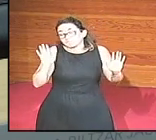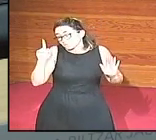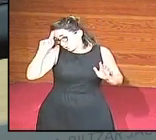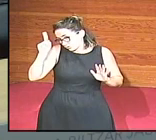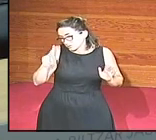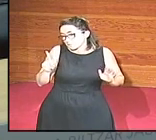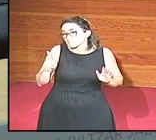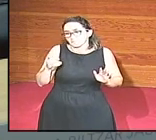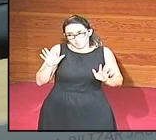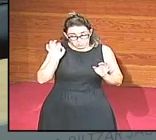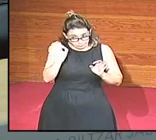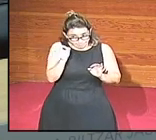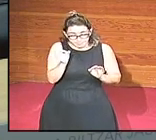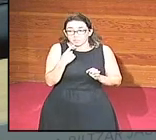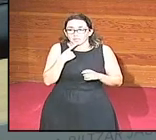para largo,